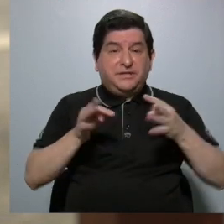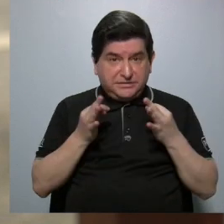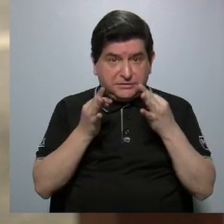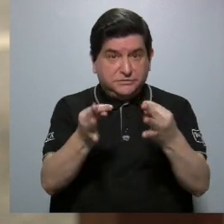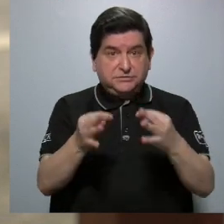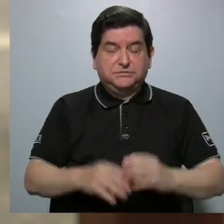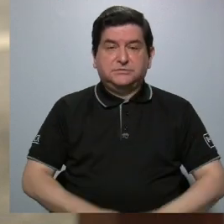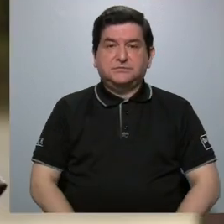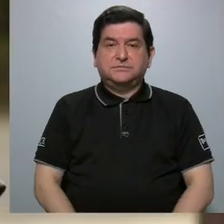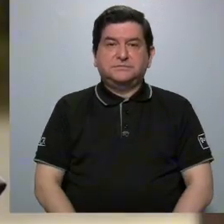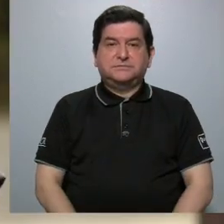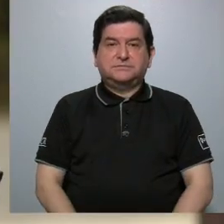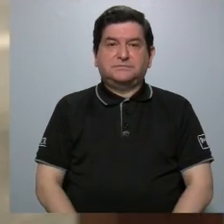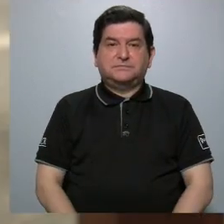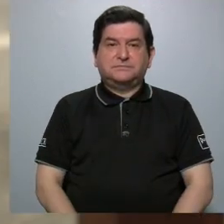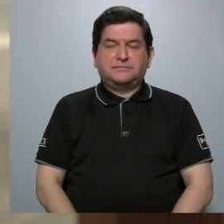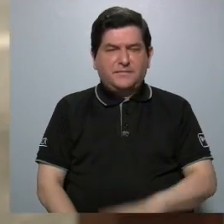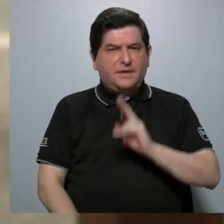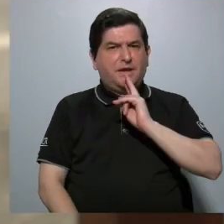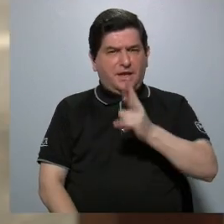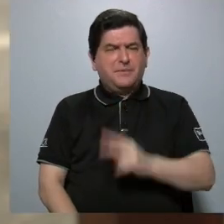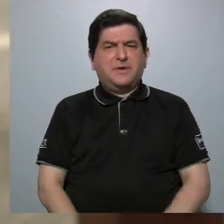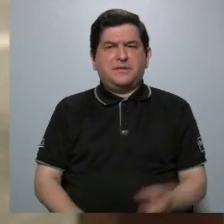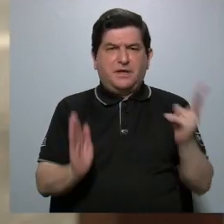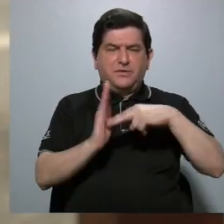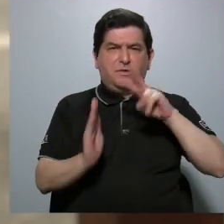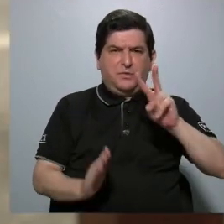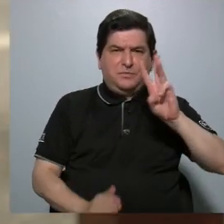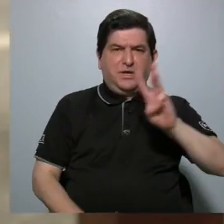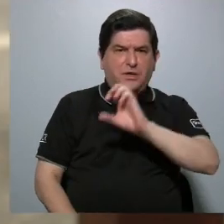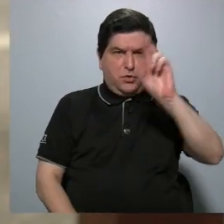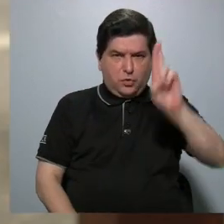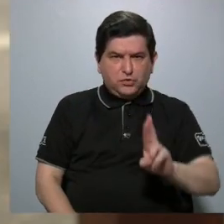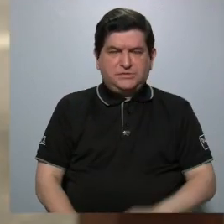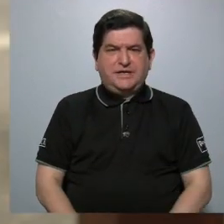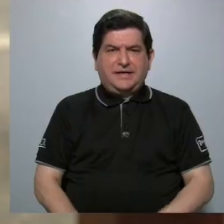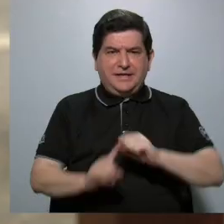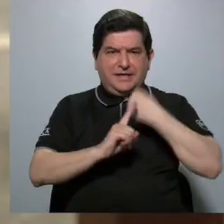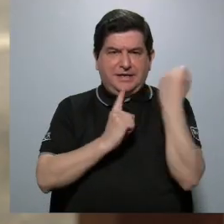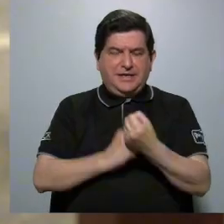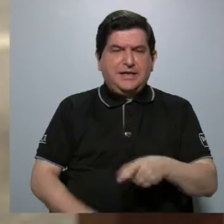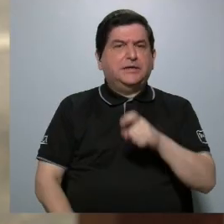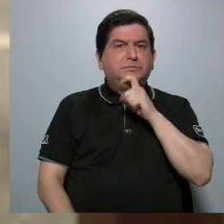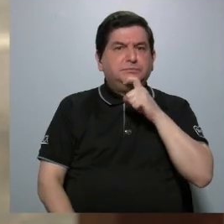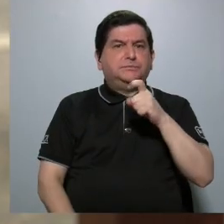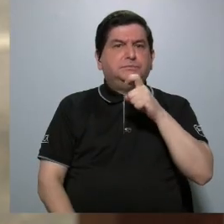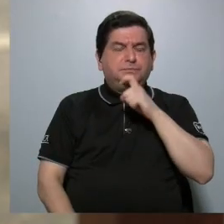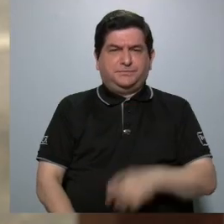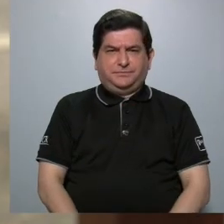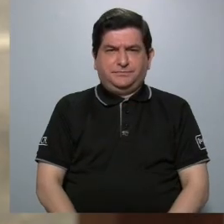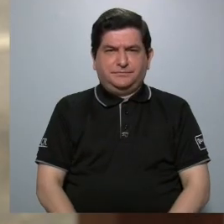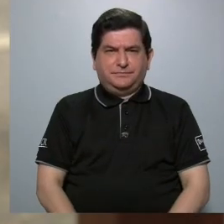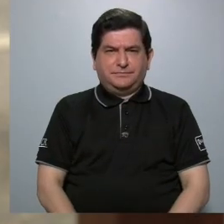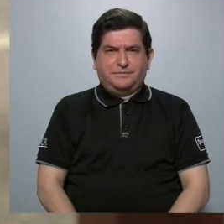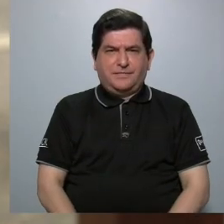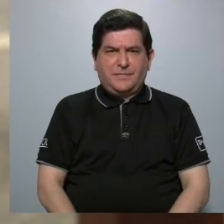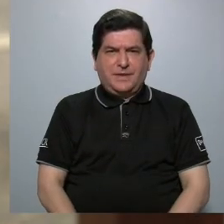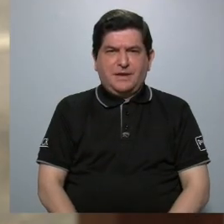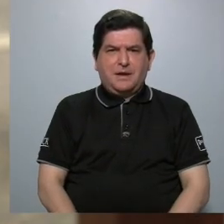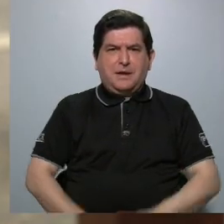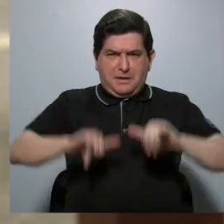turismo. En realidad, para el 2026, Costa Rica se encuentra en una encrucijada con una